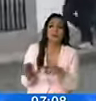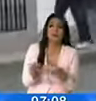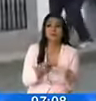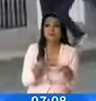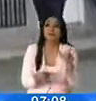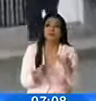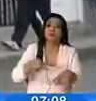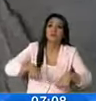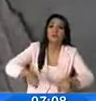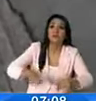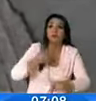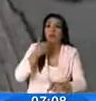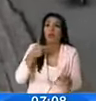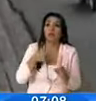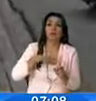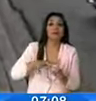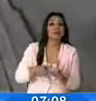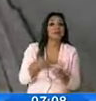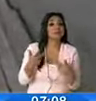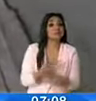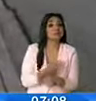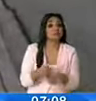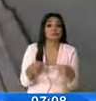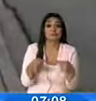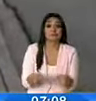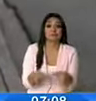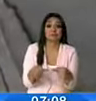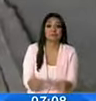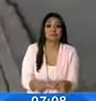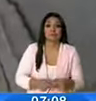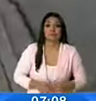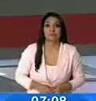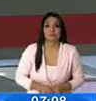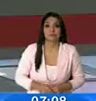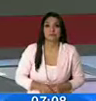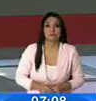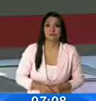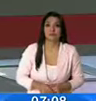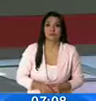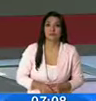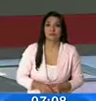estos sujetos armados. Informó Charlie Pisa.